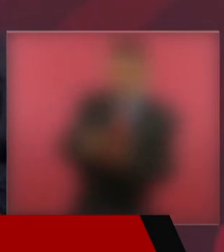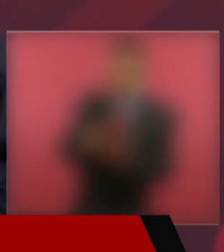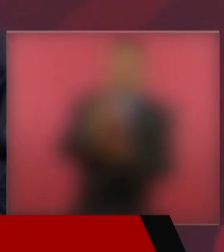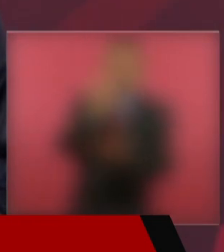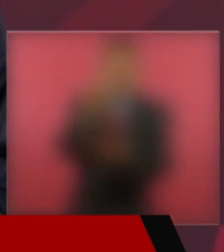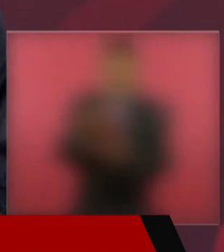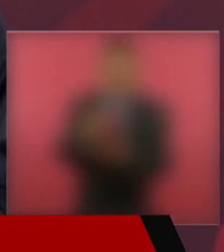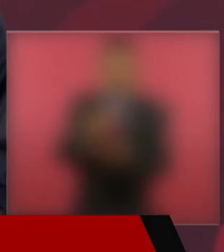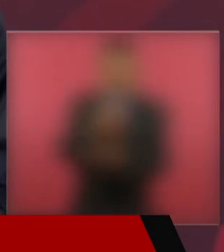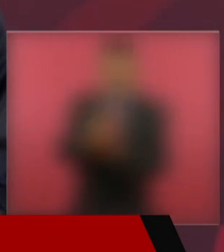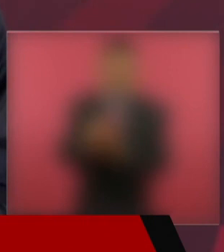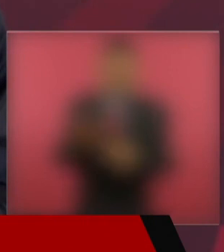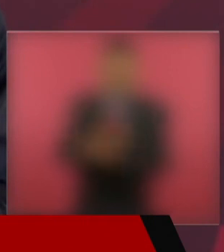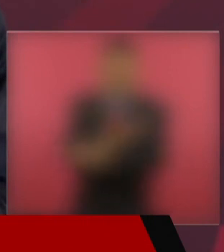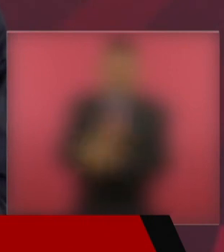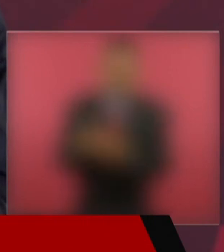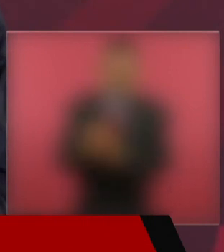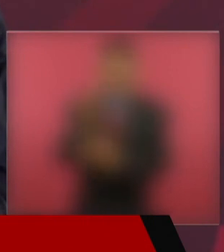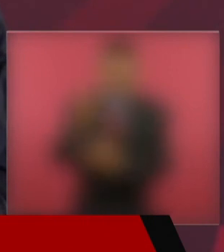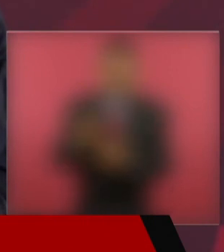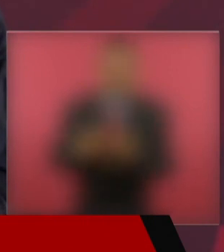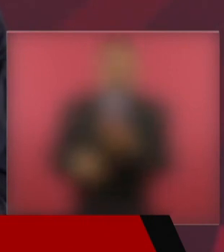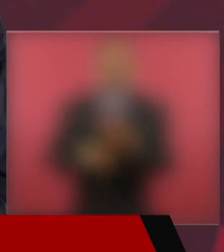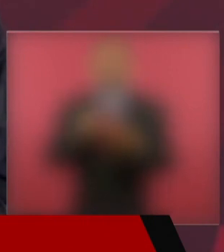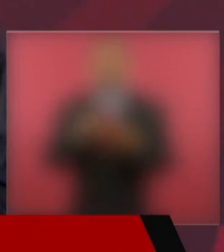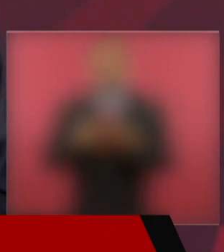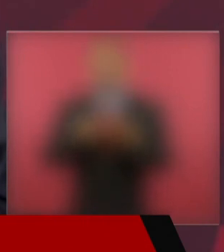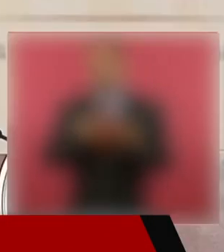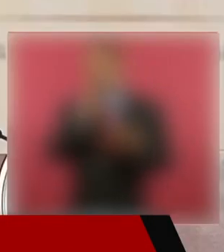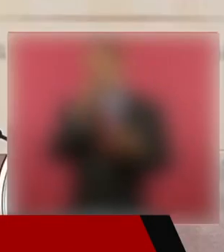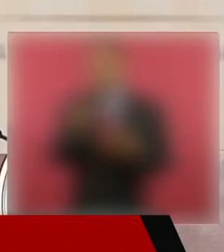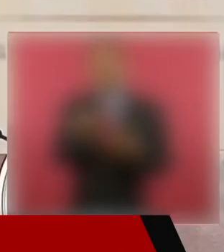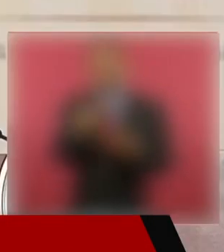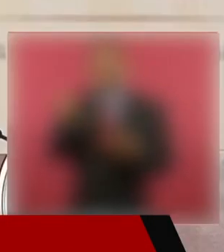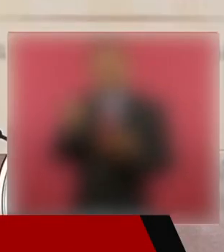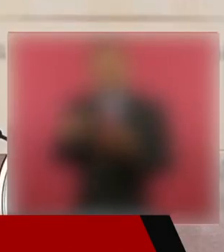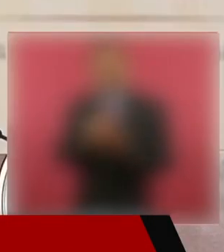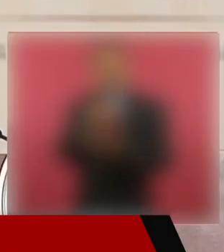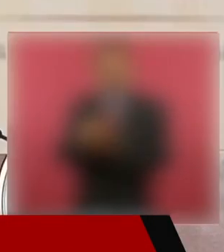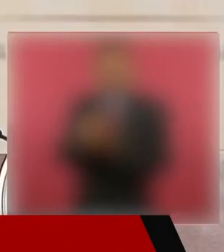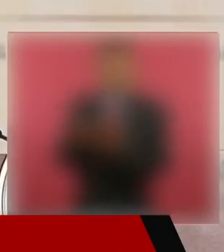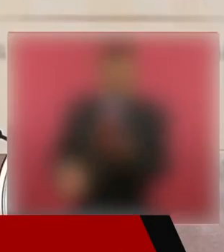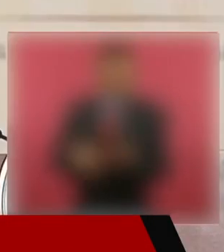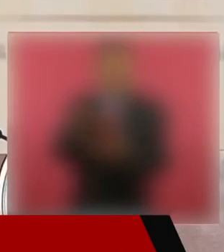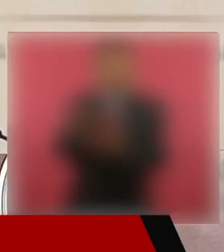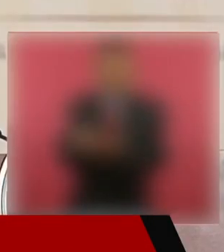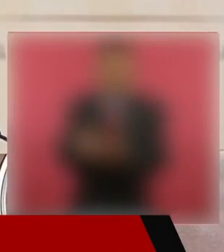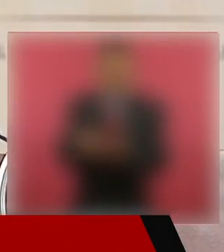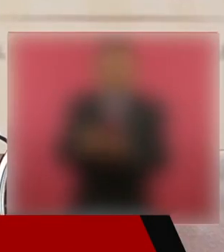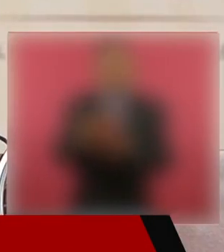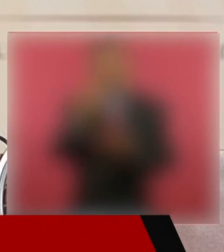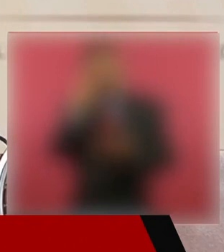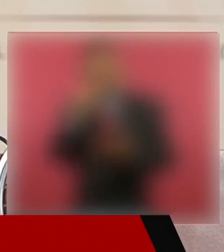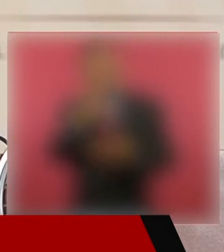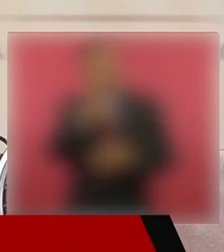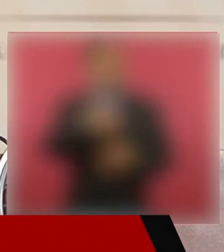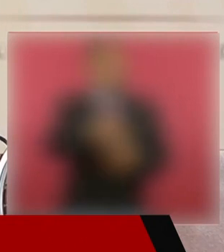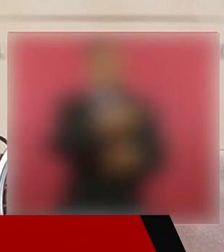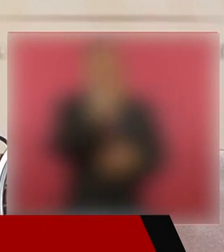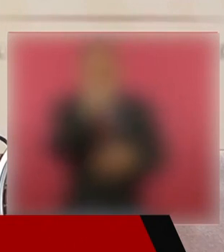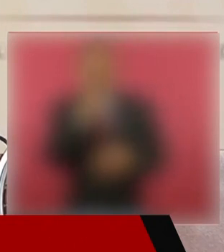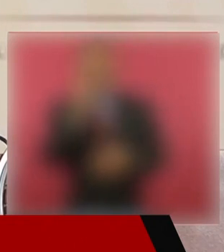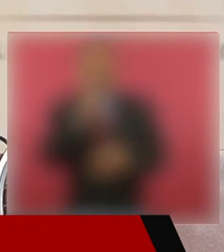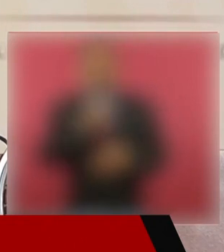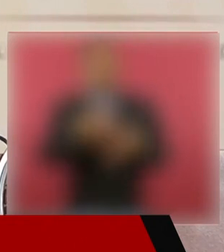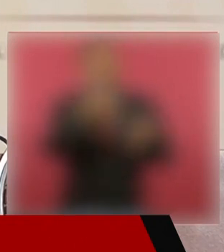no solo en el terreno electoral, sino también en el terreno penal. Entonces, lo principal es que una vez, primero, ¿qué